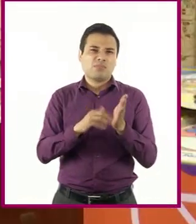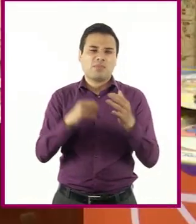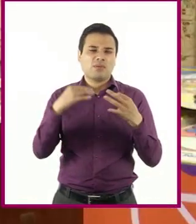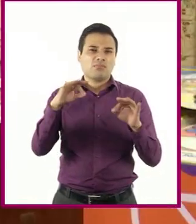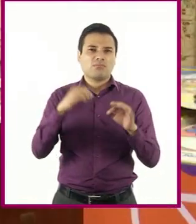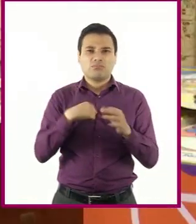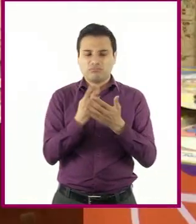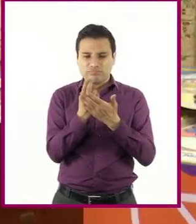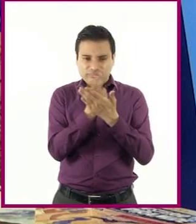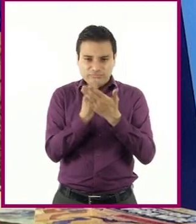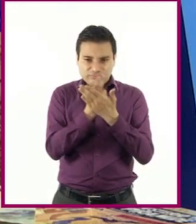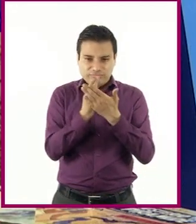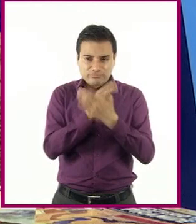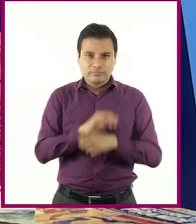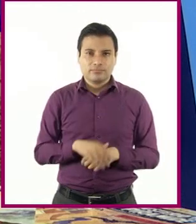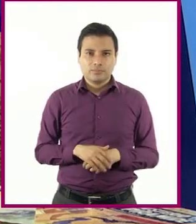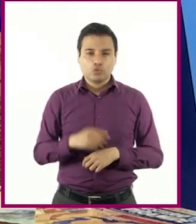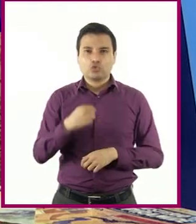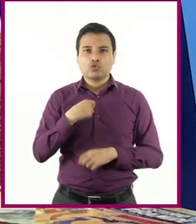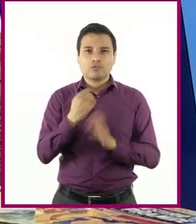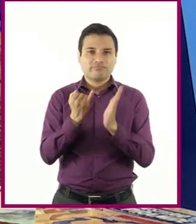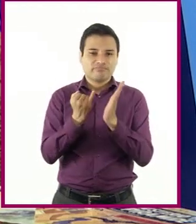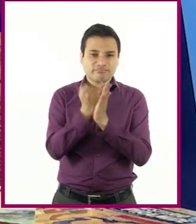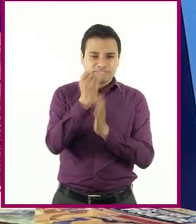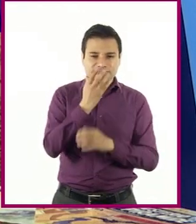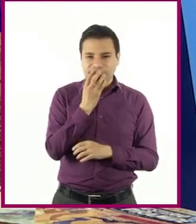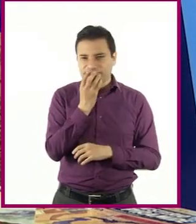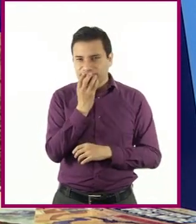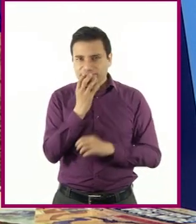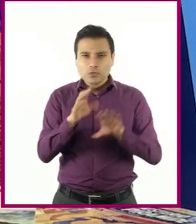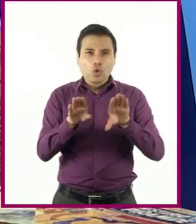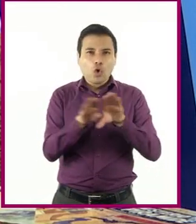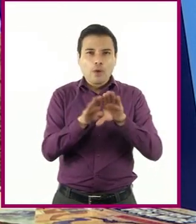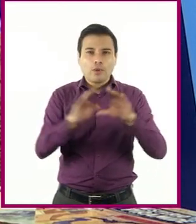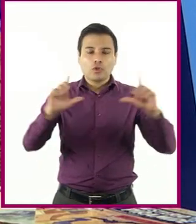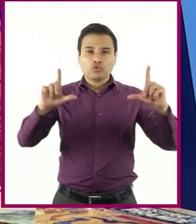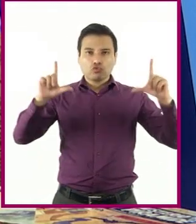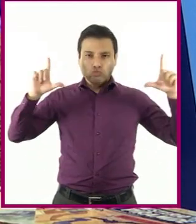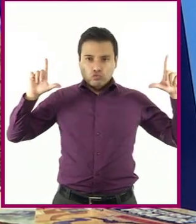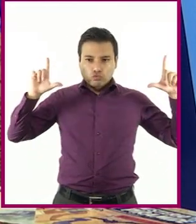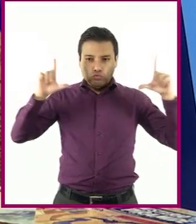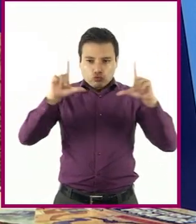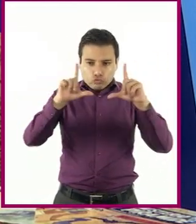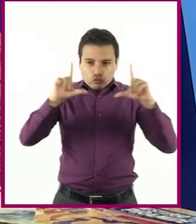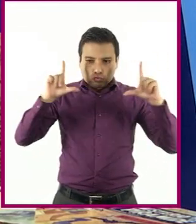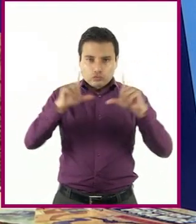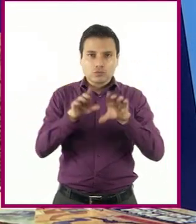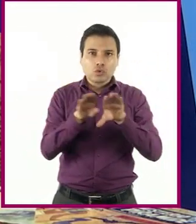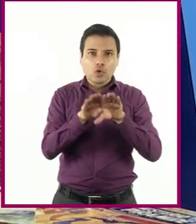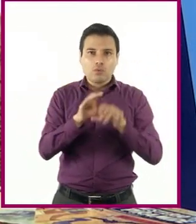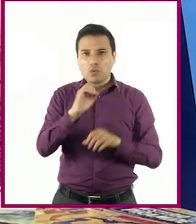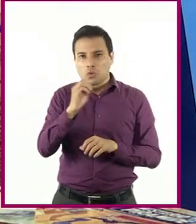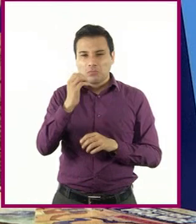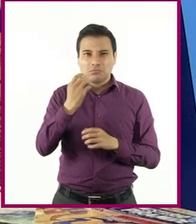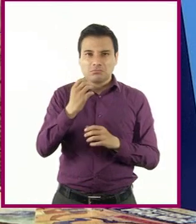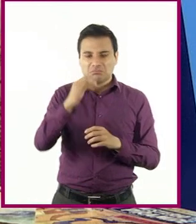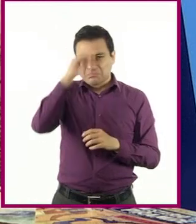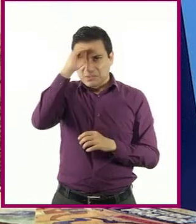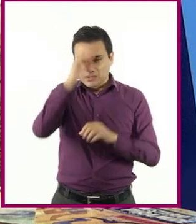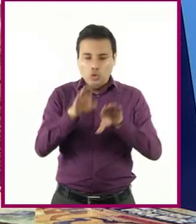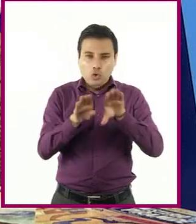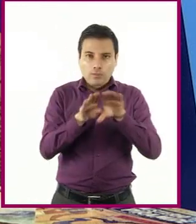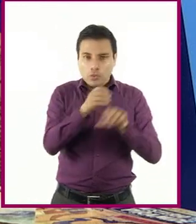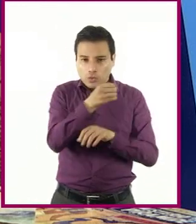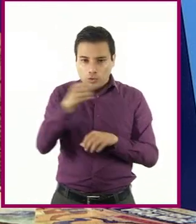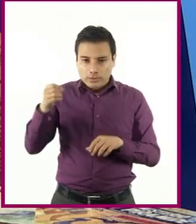donde los dibujantes decidimos los espacios y los encuadres. Yo personalmente acostumbro utilizar una hoja